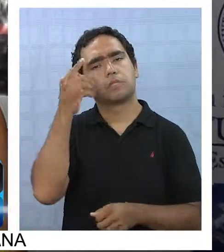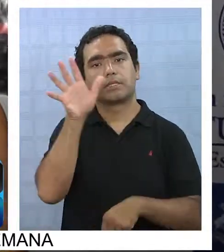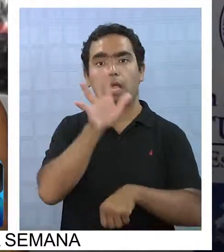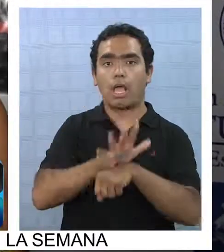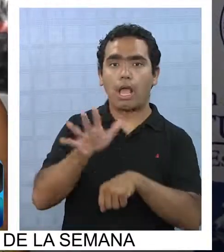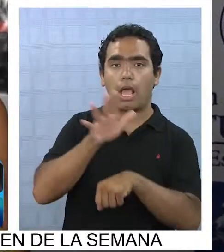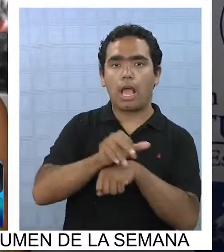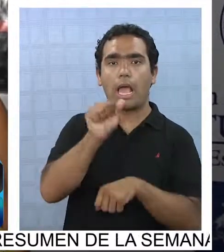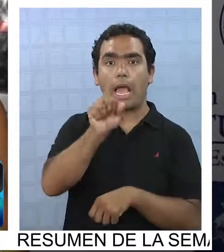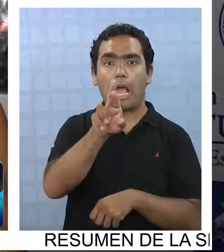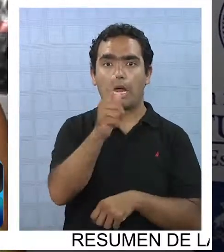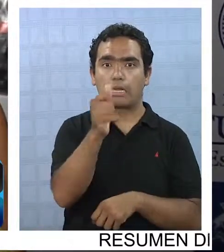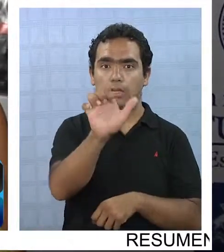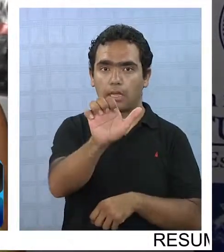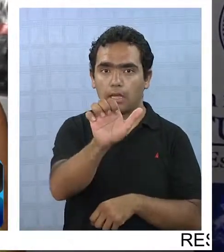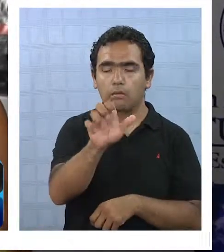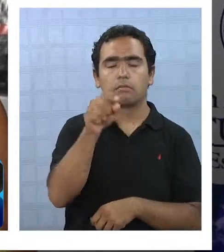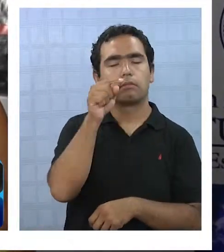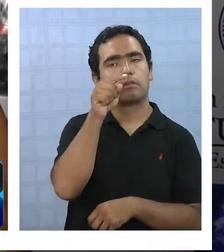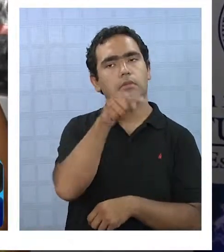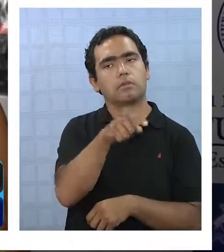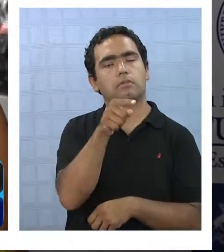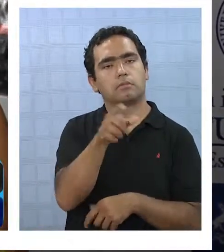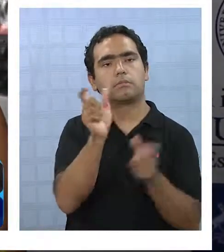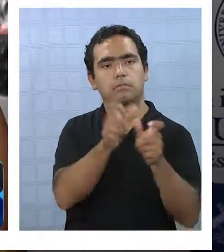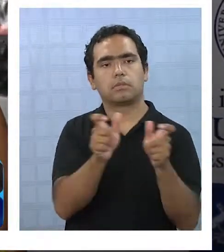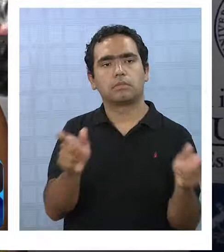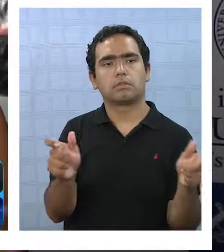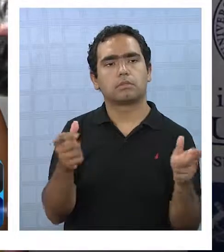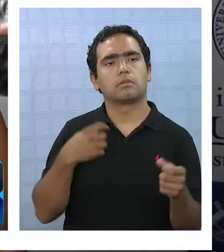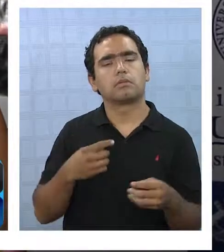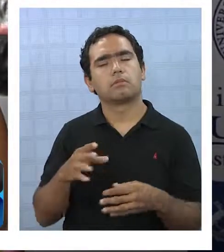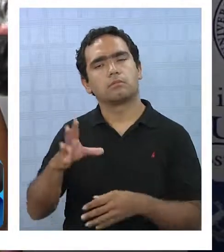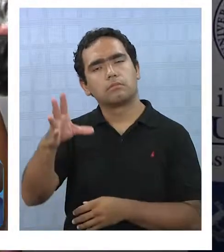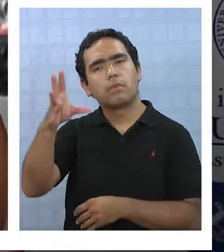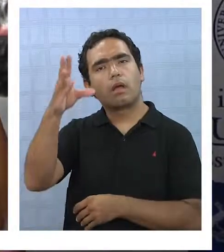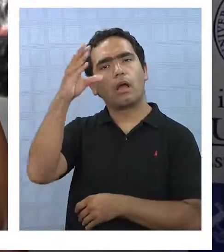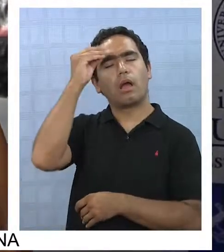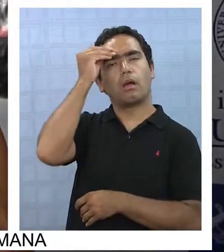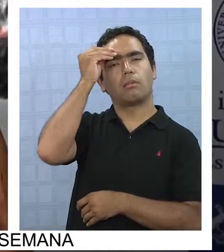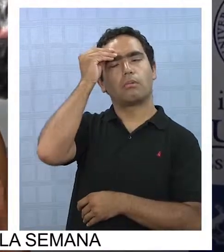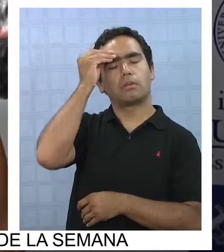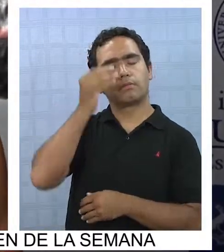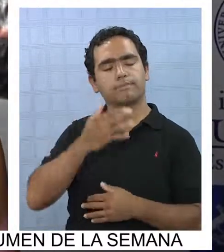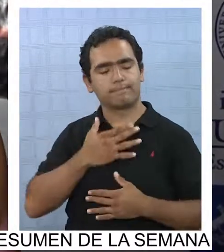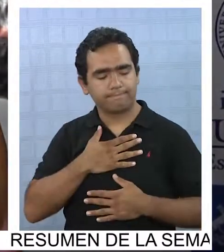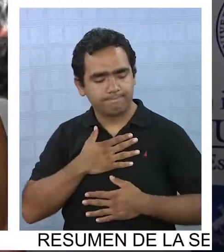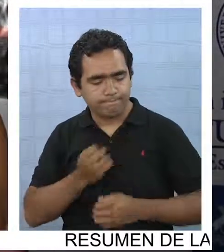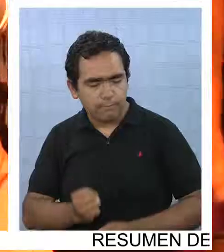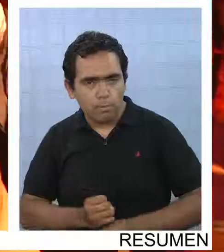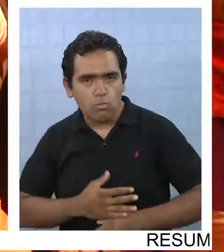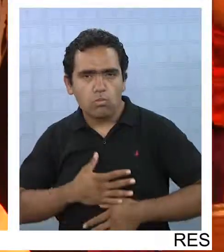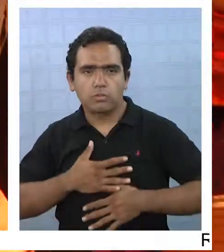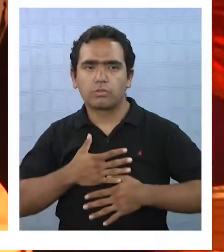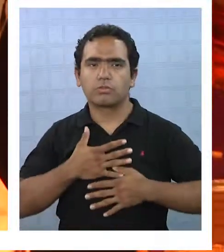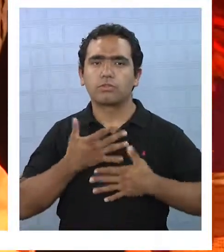arte es el que a la gente le entrega un regalo como de emocional.